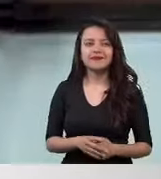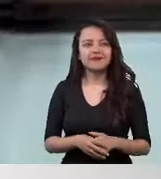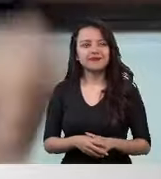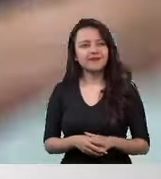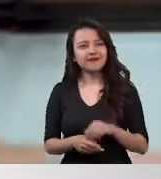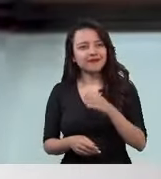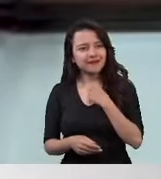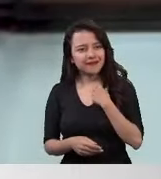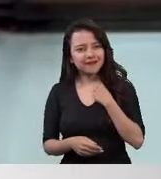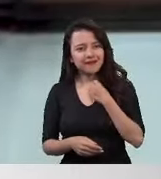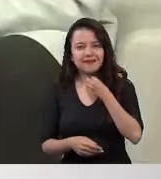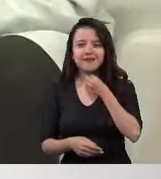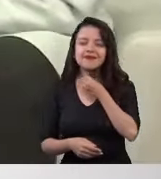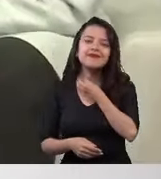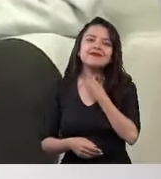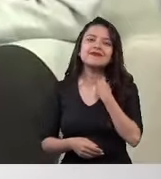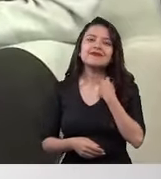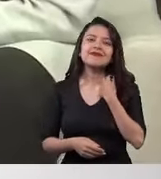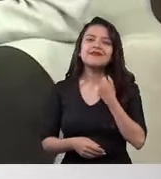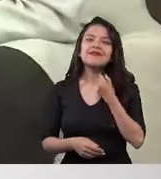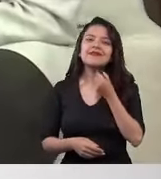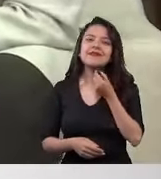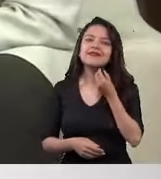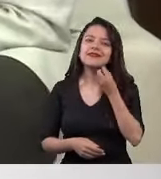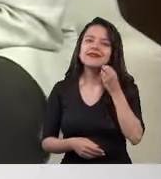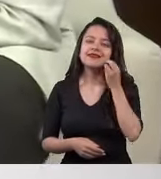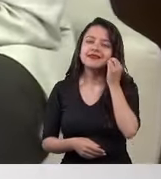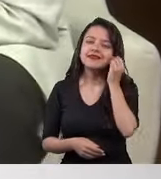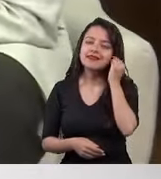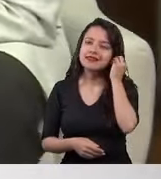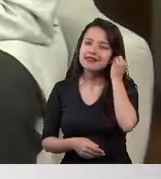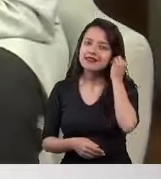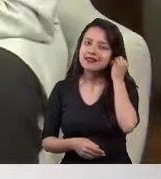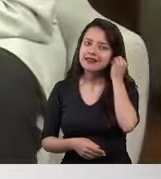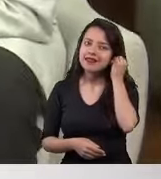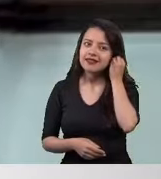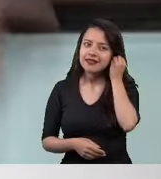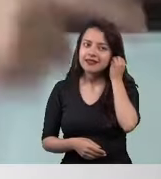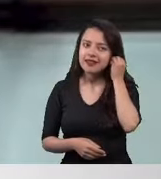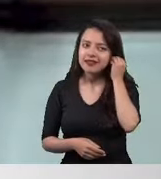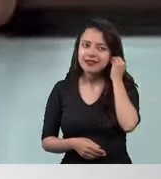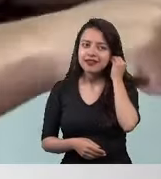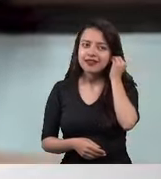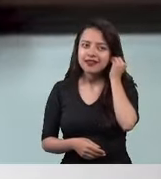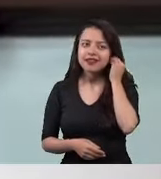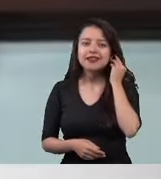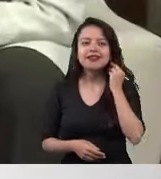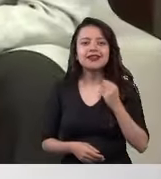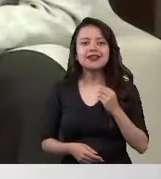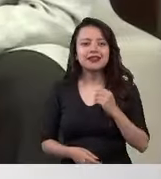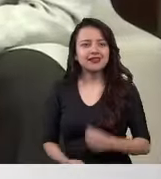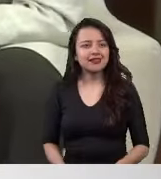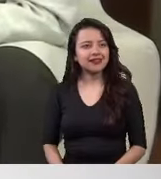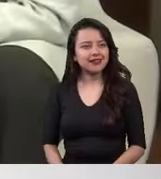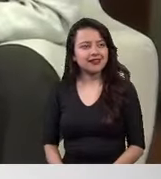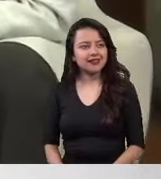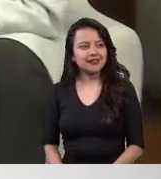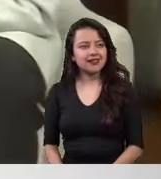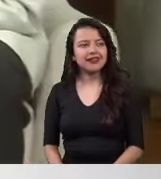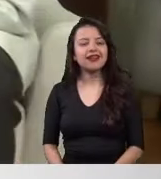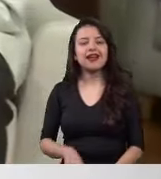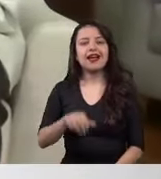serio? Ah, ¿o sea, sí le ha girado? Sí, Juan Diego. ¿Cuánto le ha girado? Ah, no, mucho. No, pero déme una cifra. Ya,